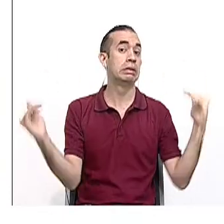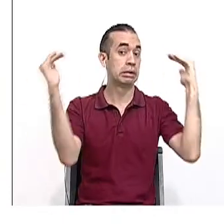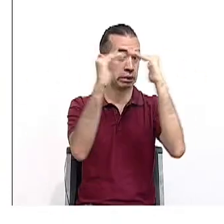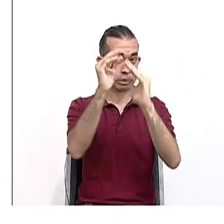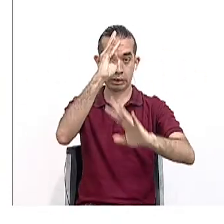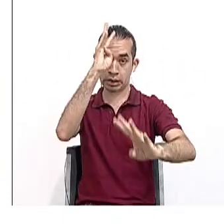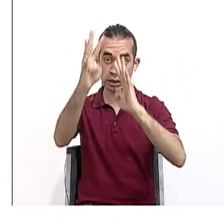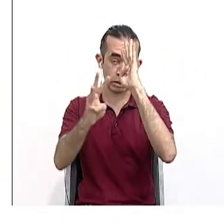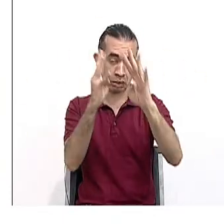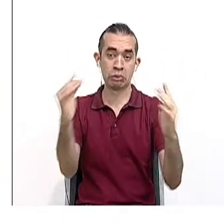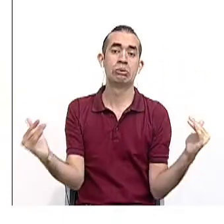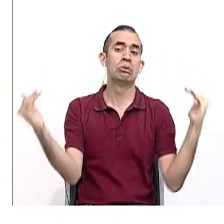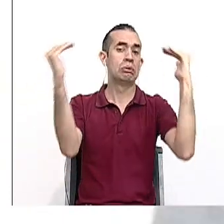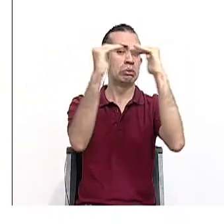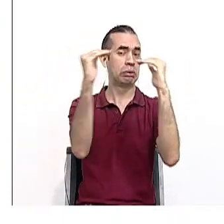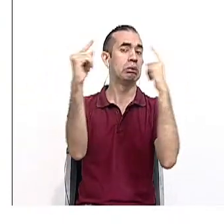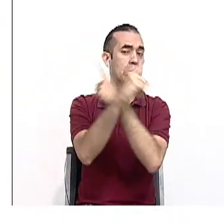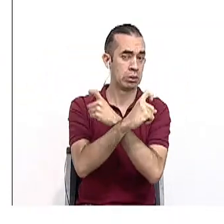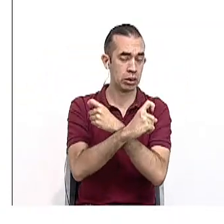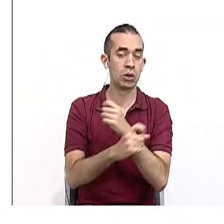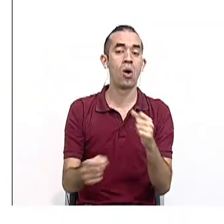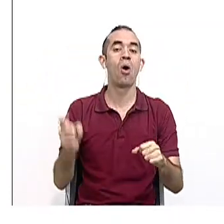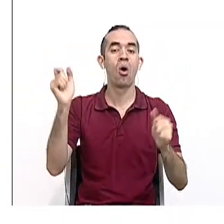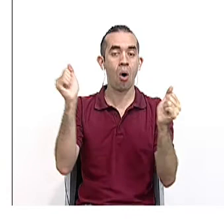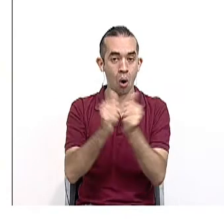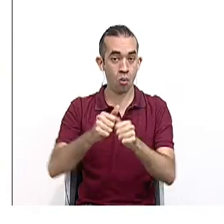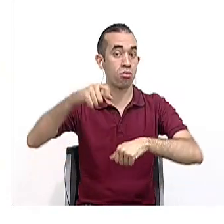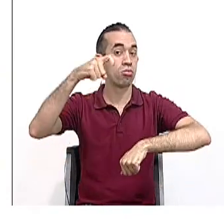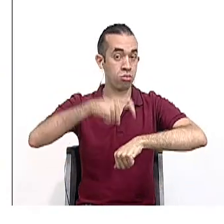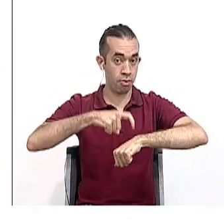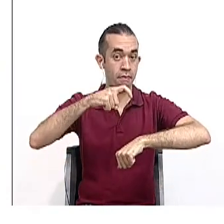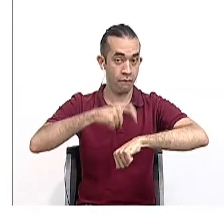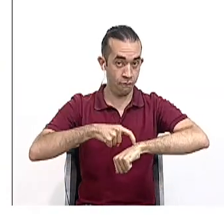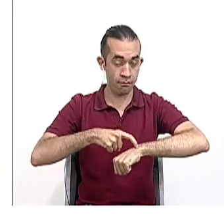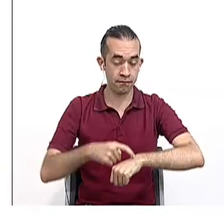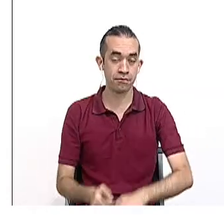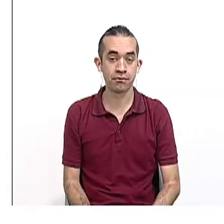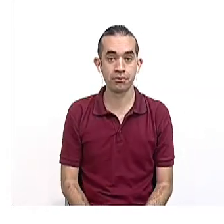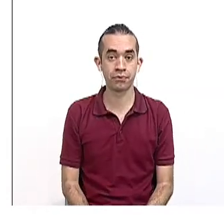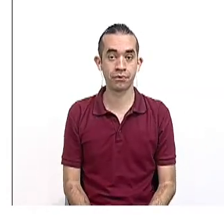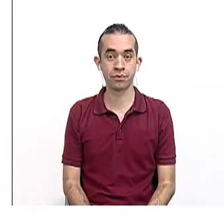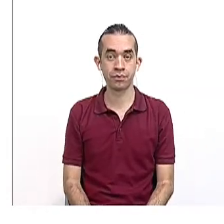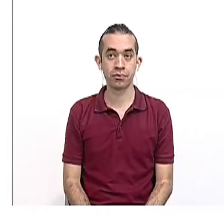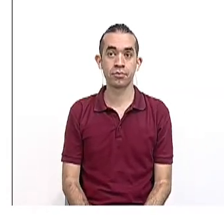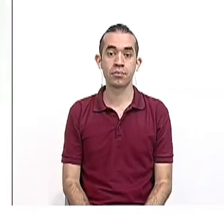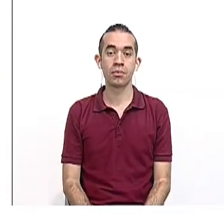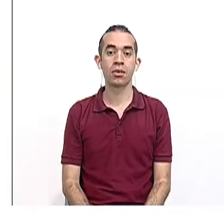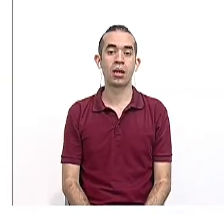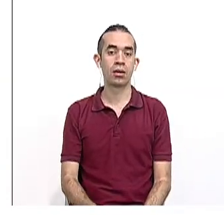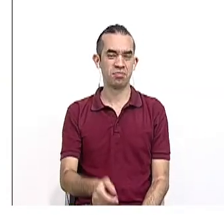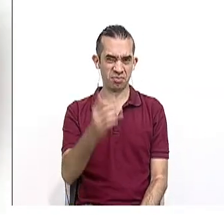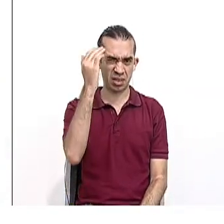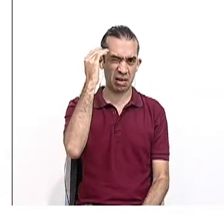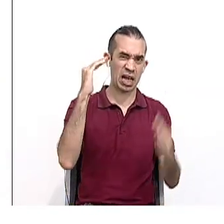creativo complejo y se necesita tiempo. Lo primero que se hace cuando se construye una casa es un